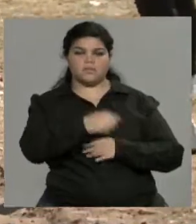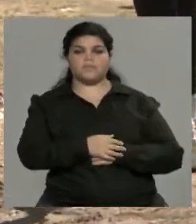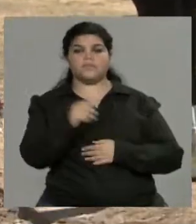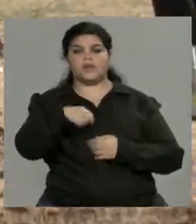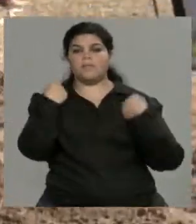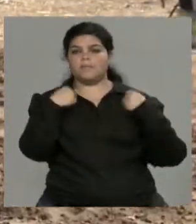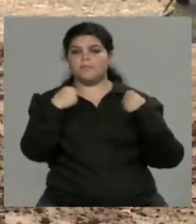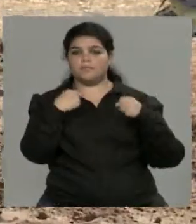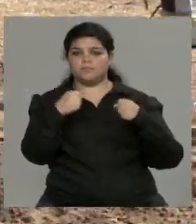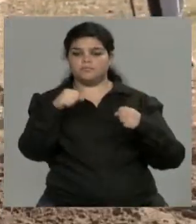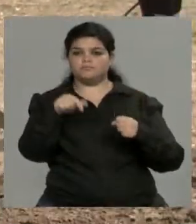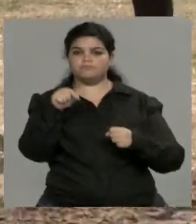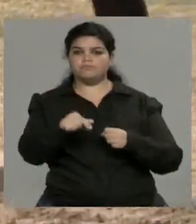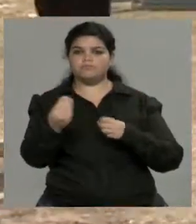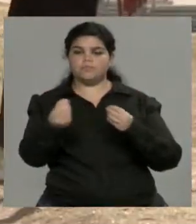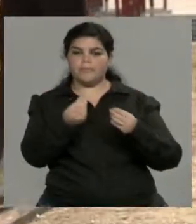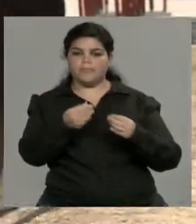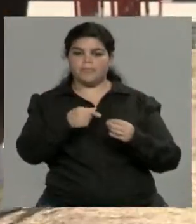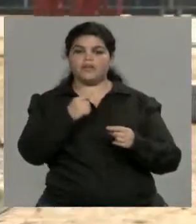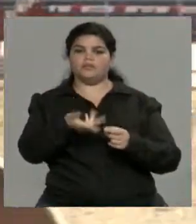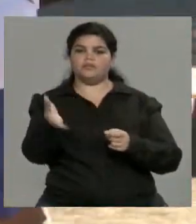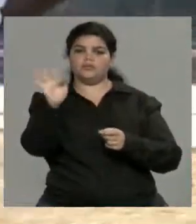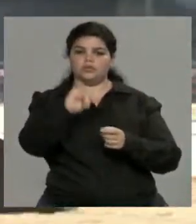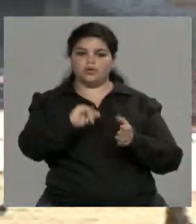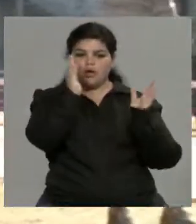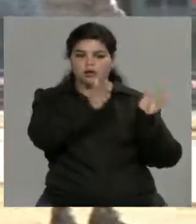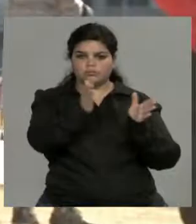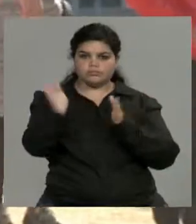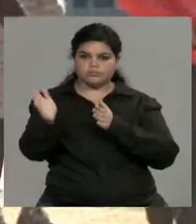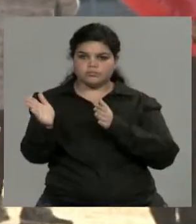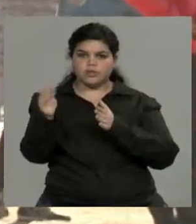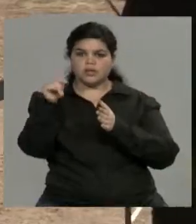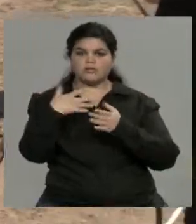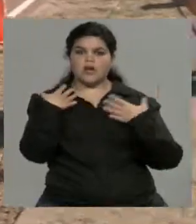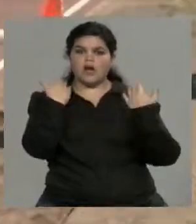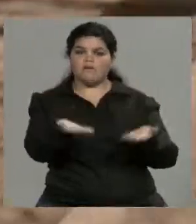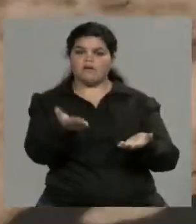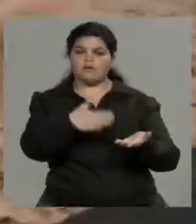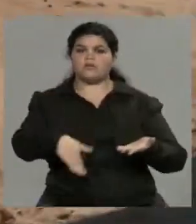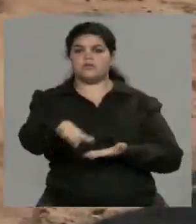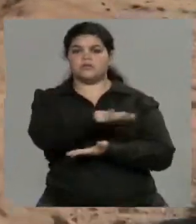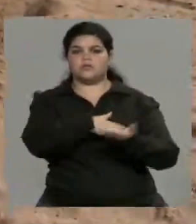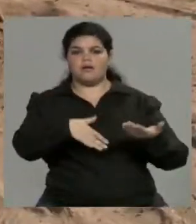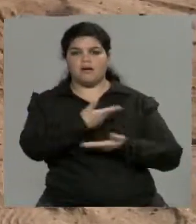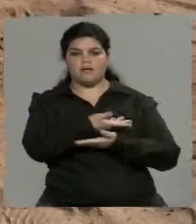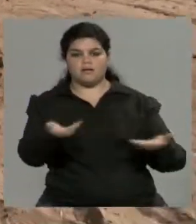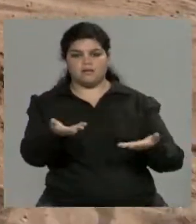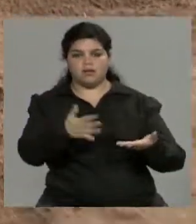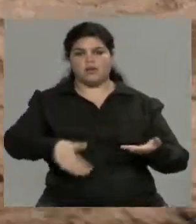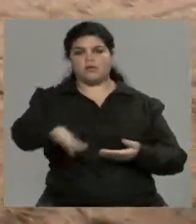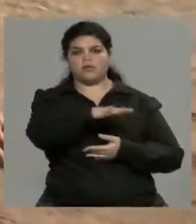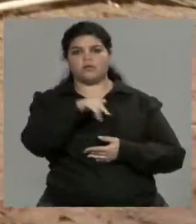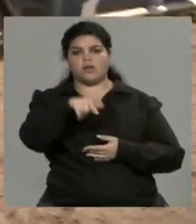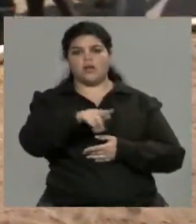deportiva, en la medida que la hagamos sistemática y organizada, va a tener beneficios sociales amplios para la comunidad en materia